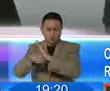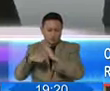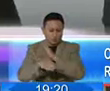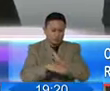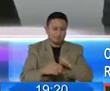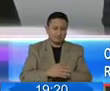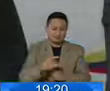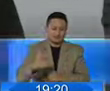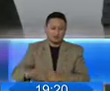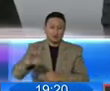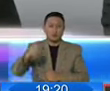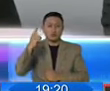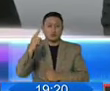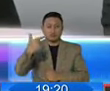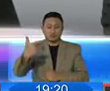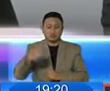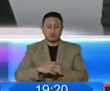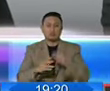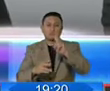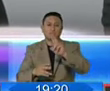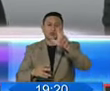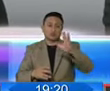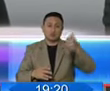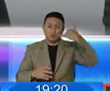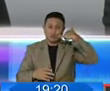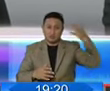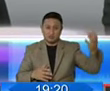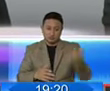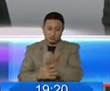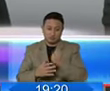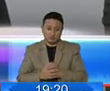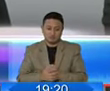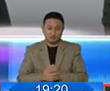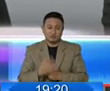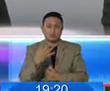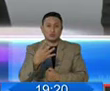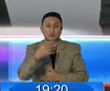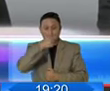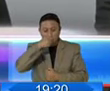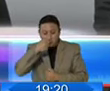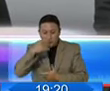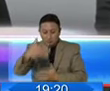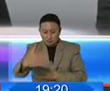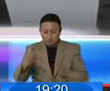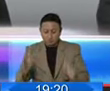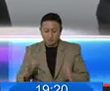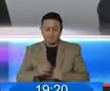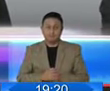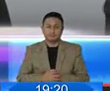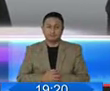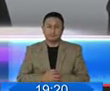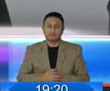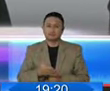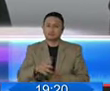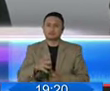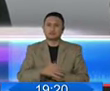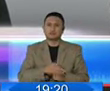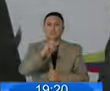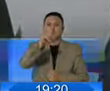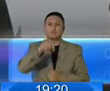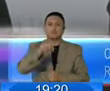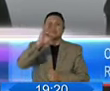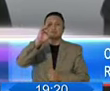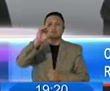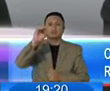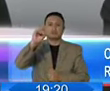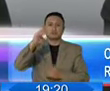arma de fuego, 23 celulares están incautados, 4 kilogramos de droga que también se incautaron y aproximadamente